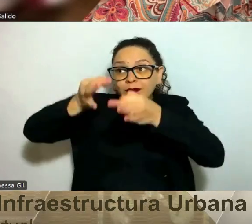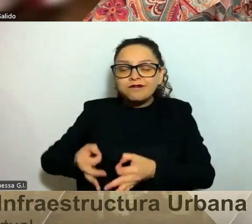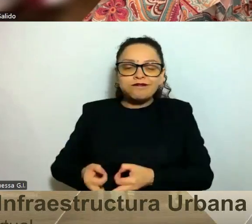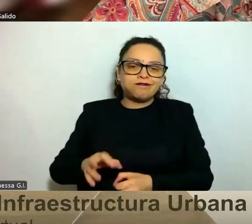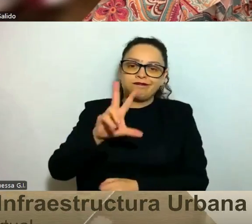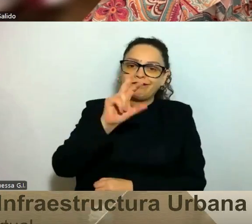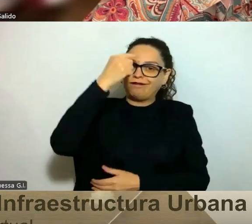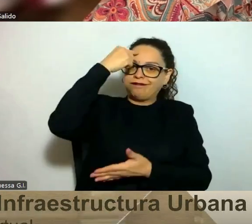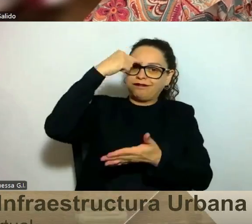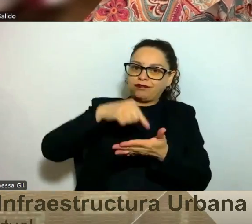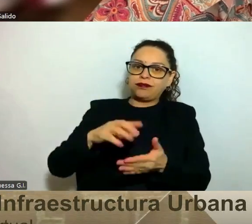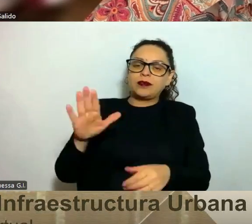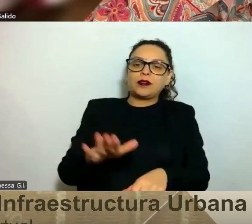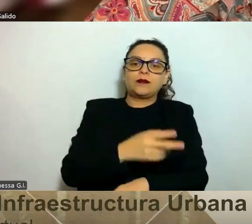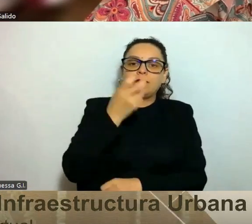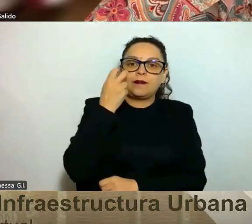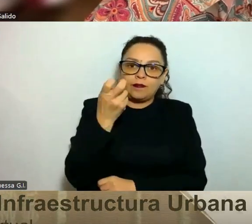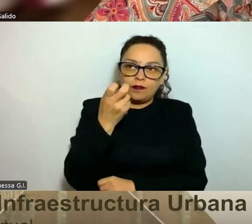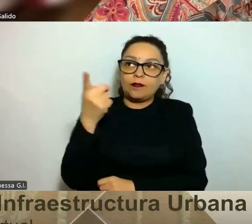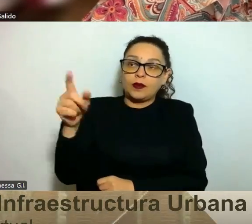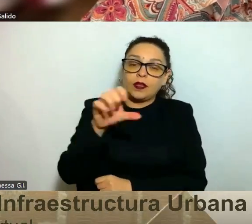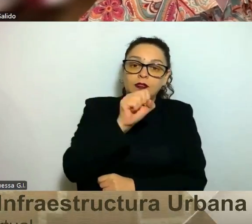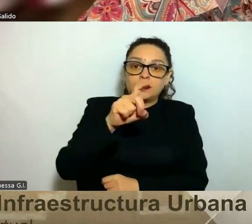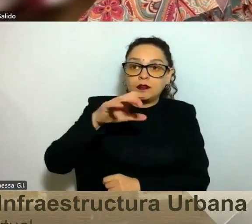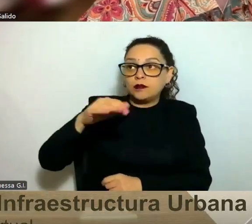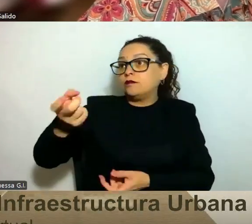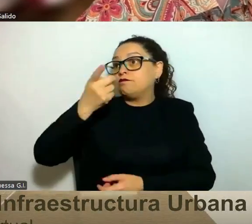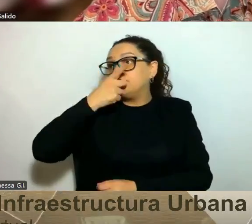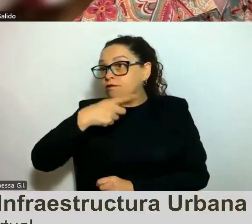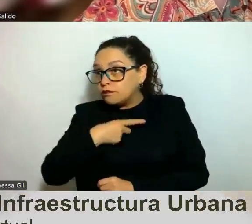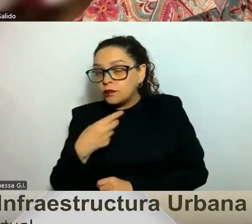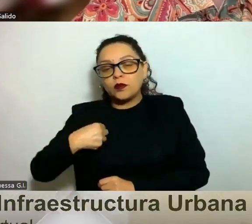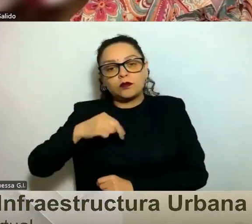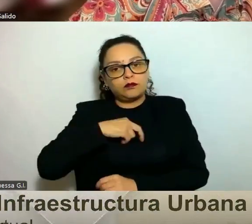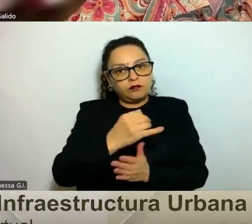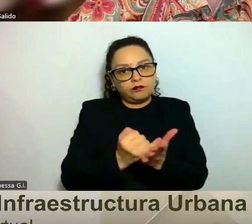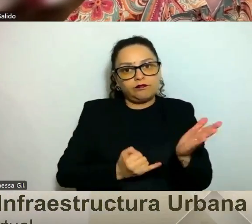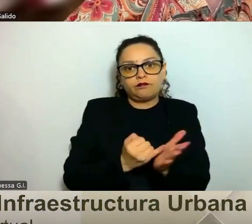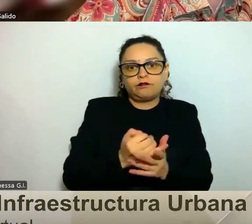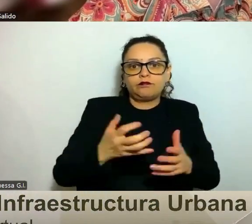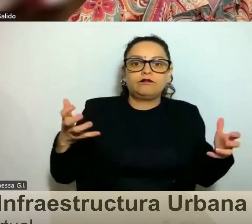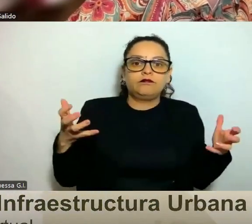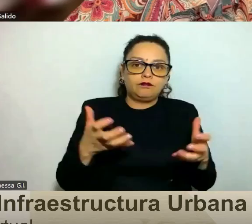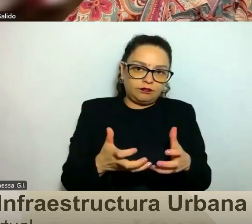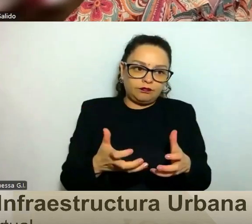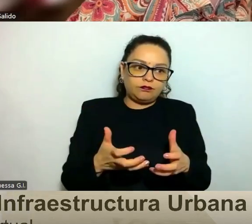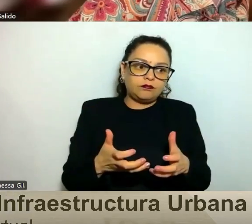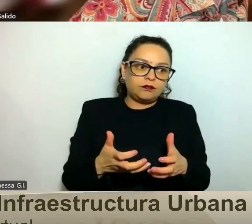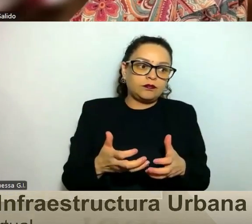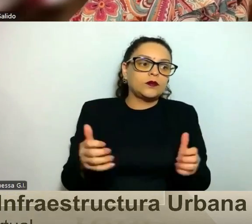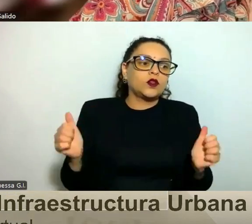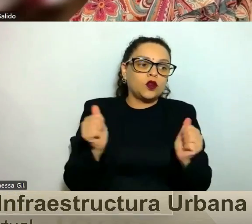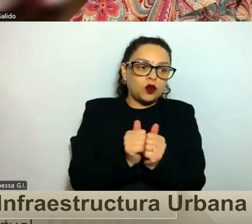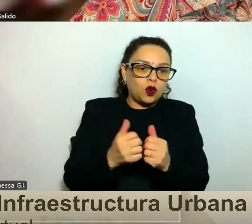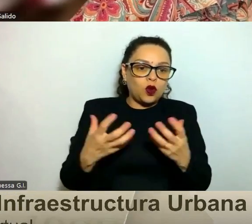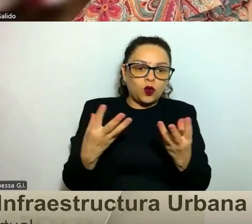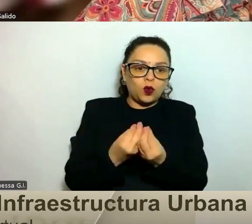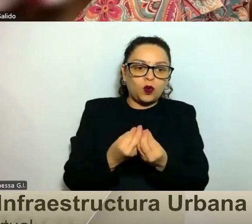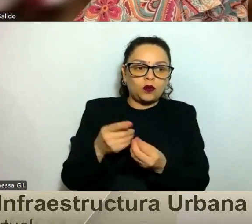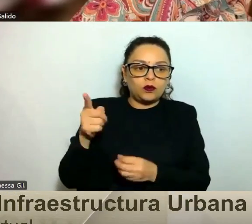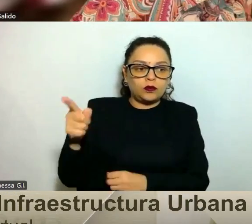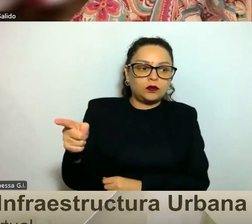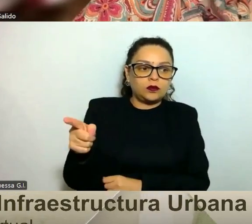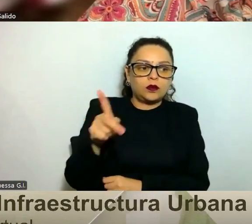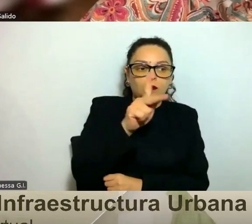la condición que dice Medio Ambiente y en el estudio muy serio, profesional y detallado que presenta la Procuraduría Ambiental y de